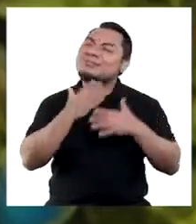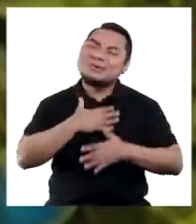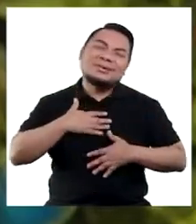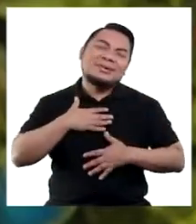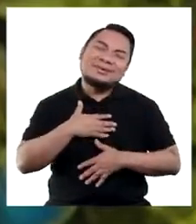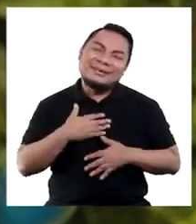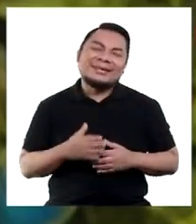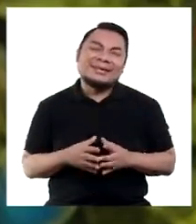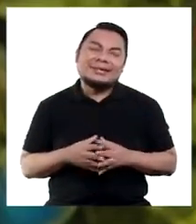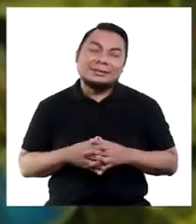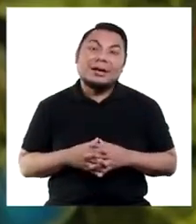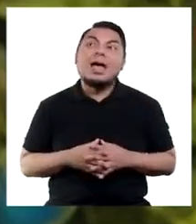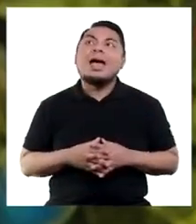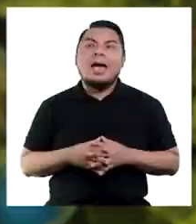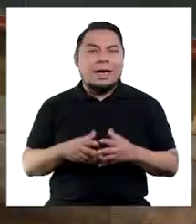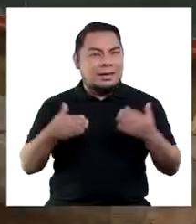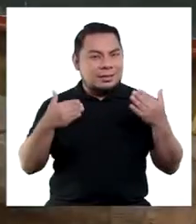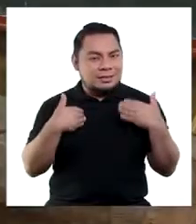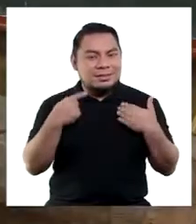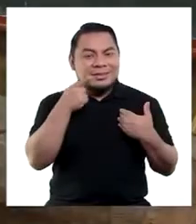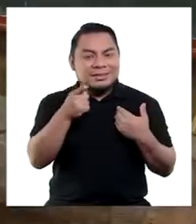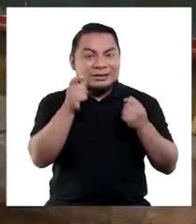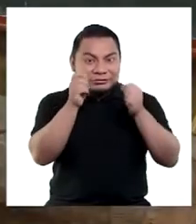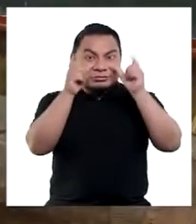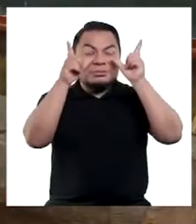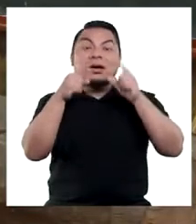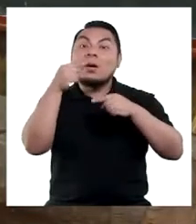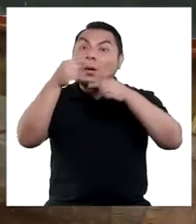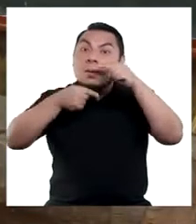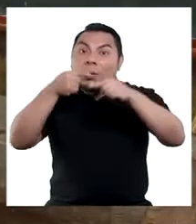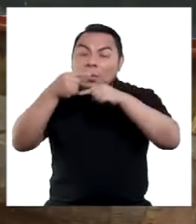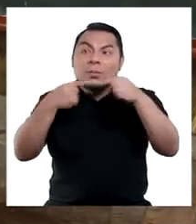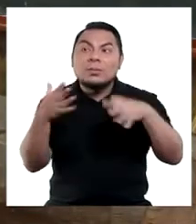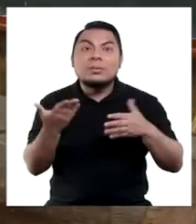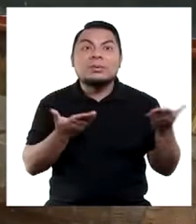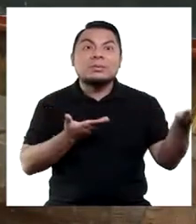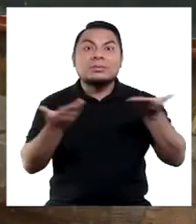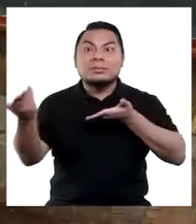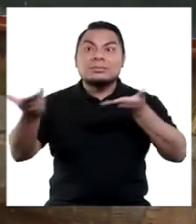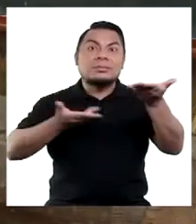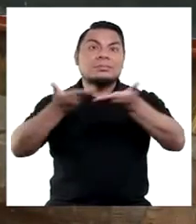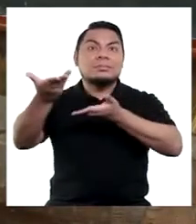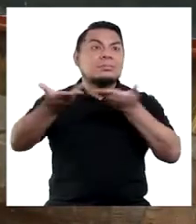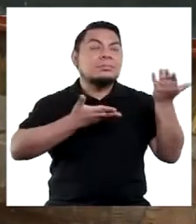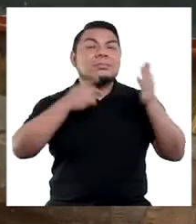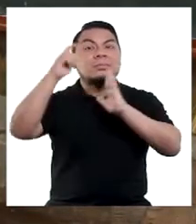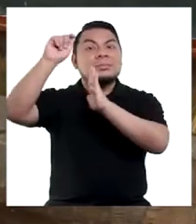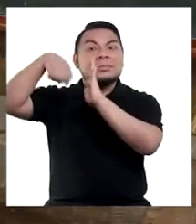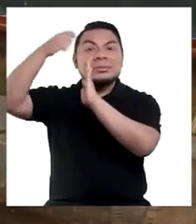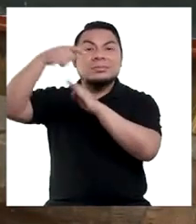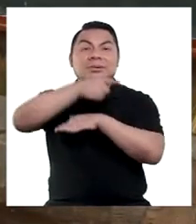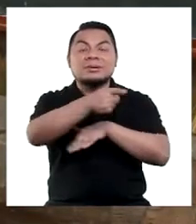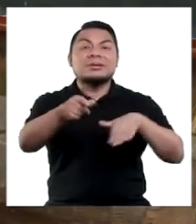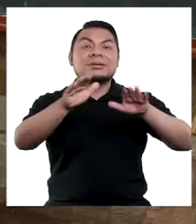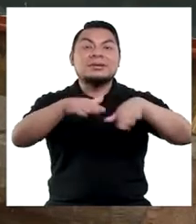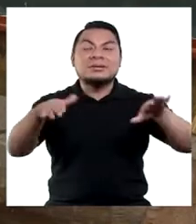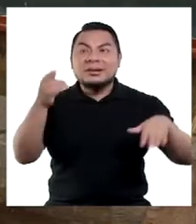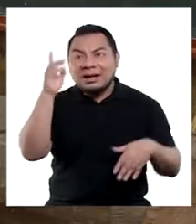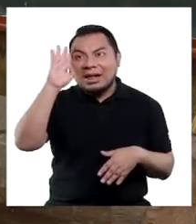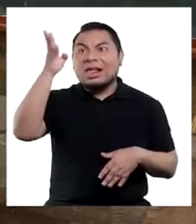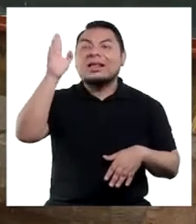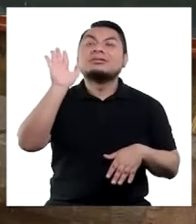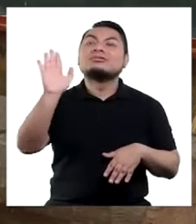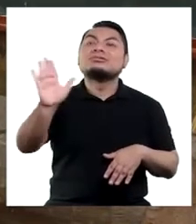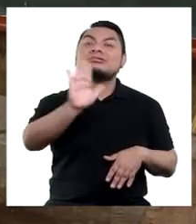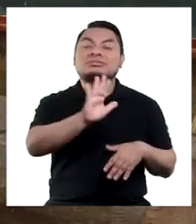es muy divertido y tengo una sorpresa te cuento que hemos recibido algunos vídeos de núñez y